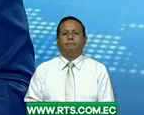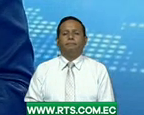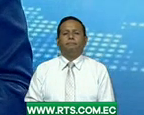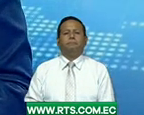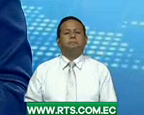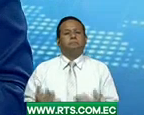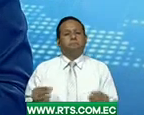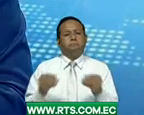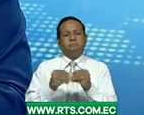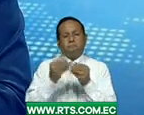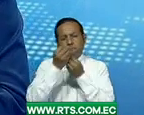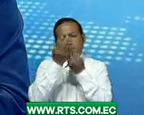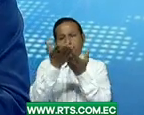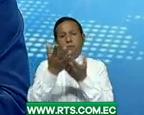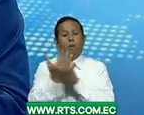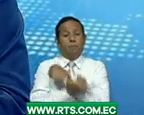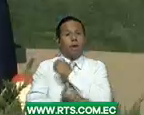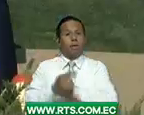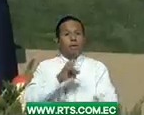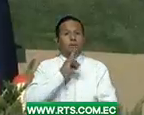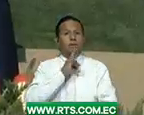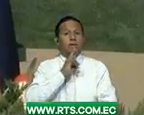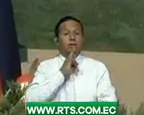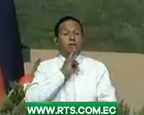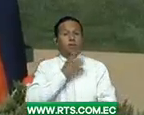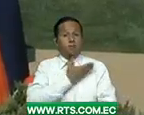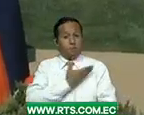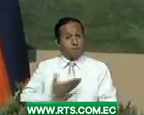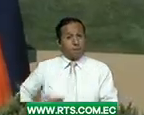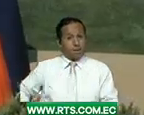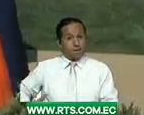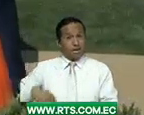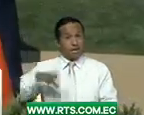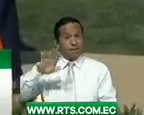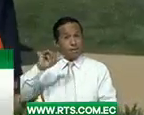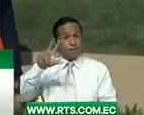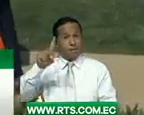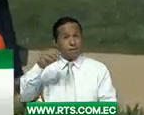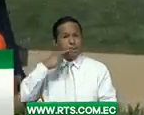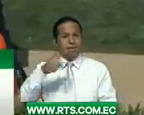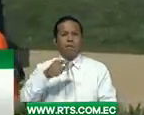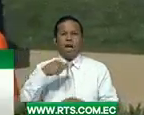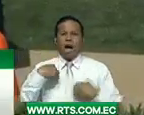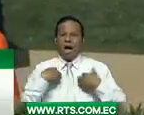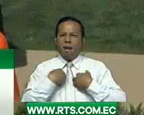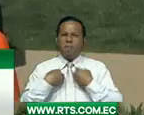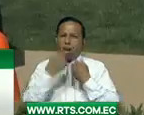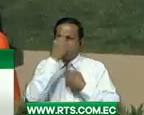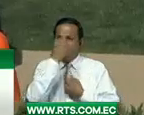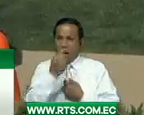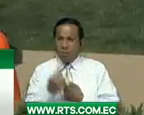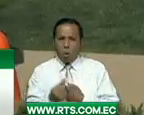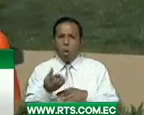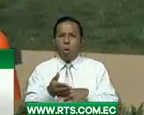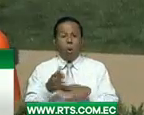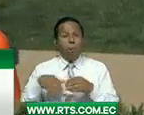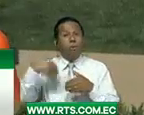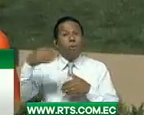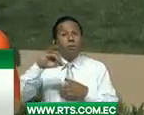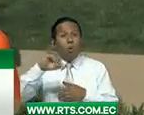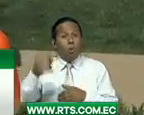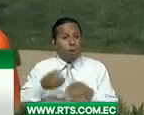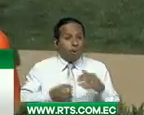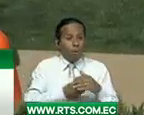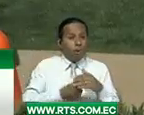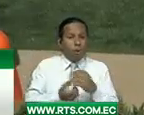Y ahora les mencionamos que en Estados Unidos el presidente Joe Biden indultó a 2 pavos que se librarán el jueves de acabar en el horno